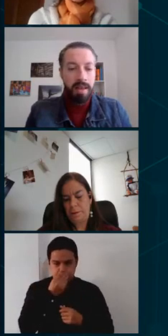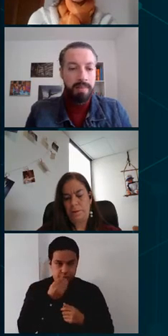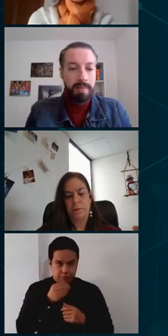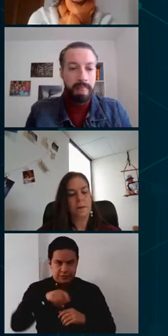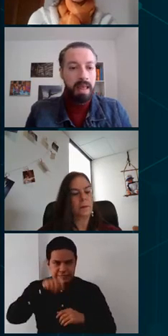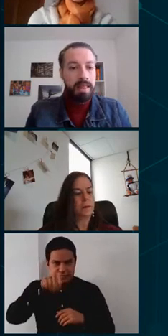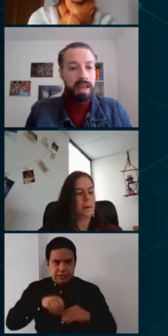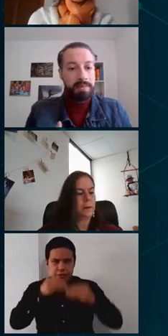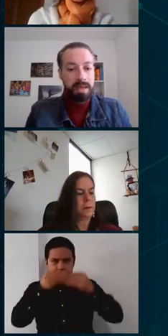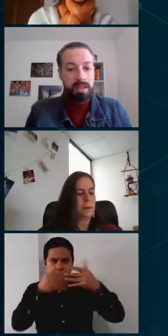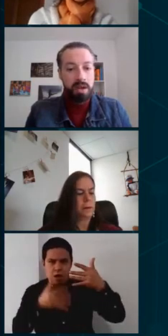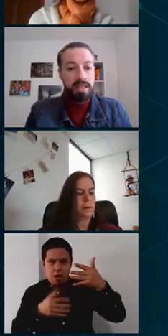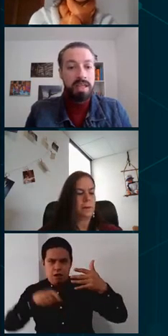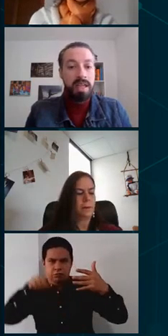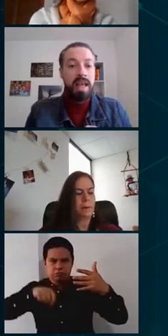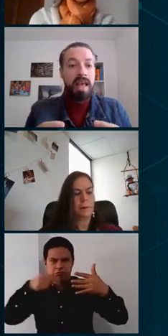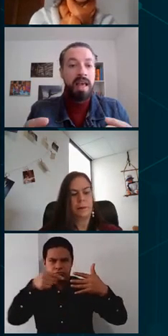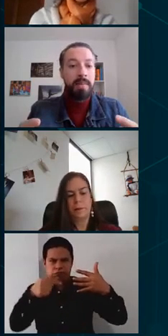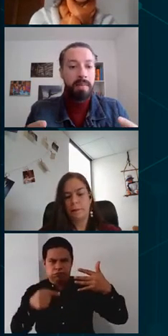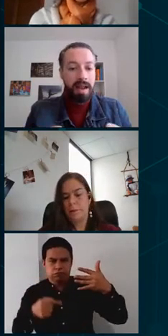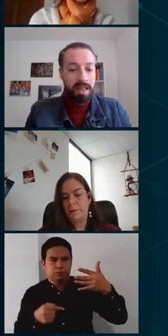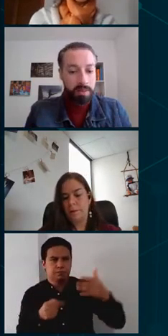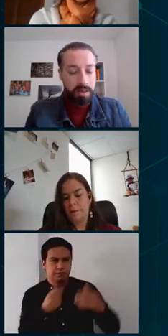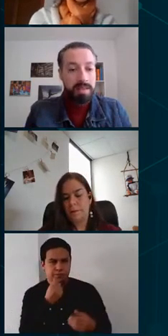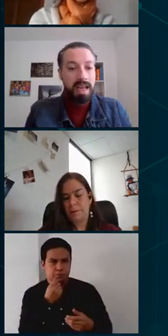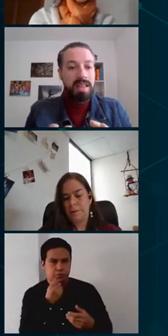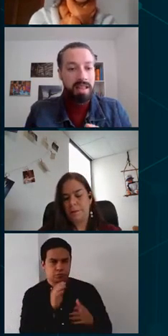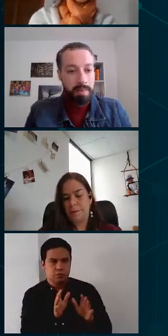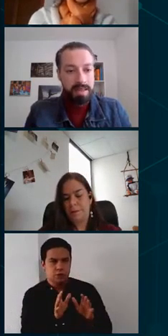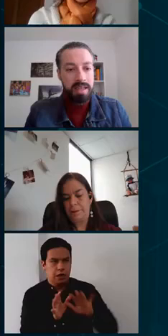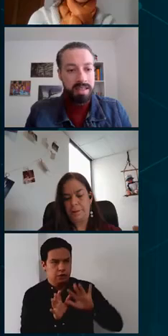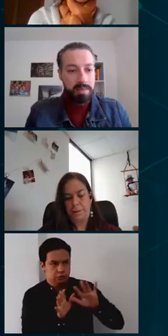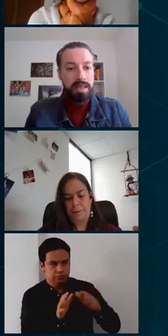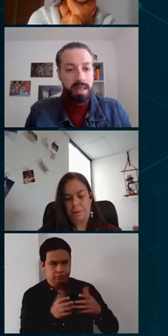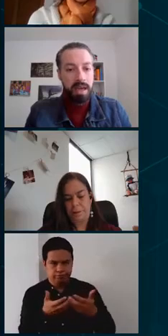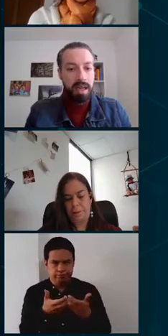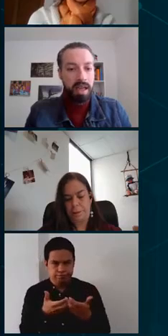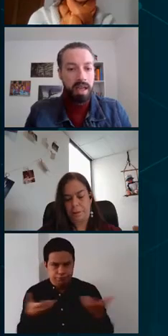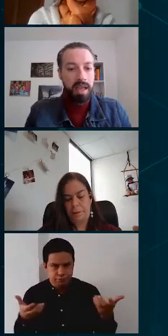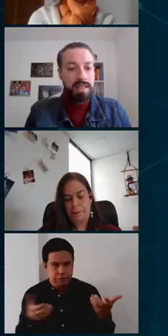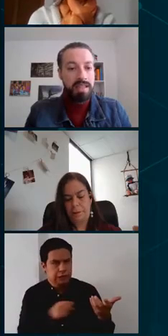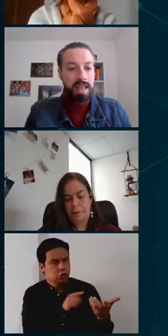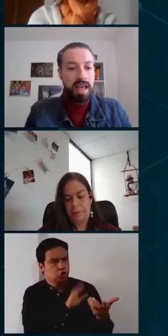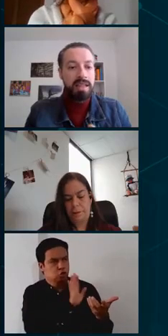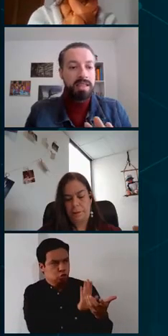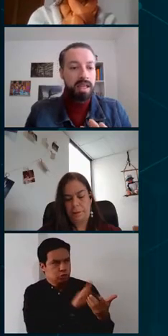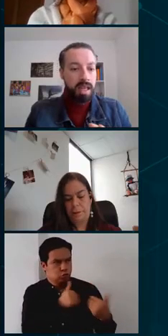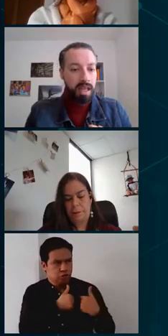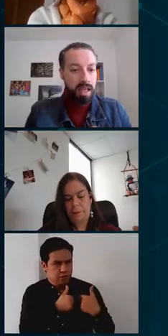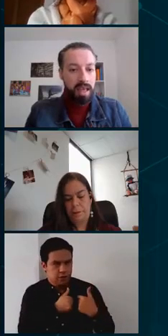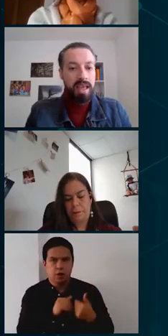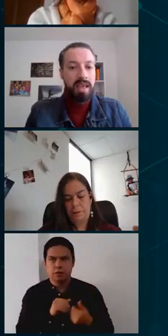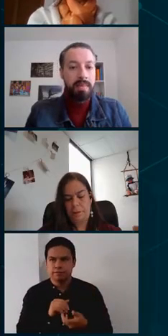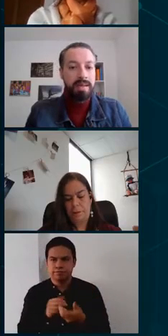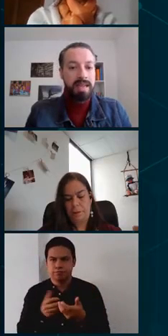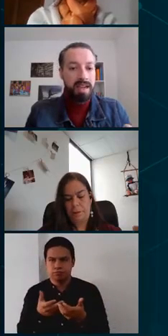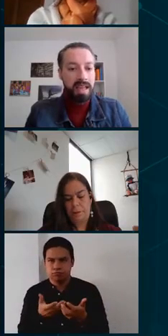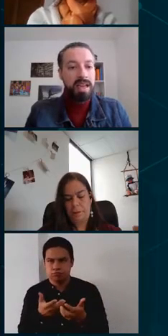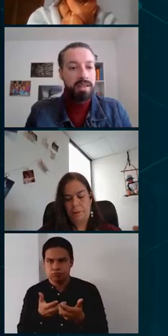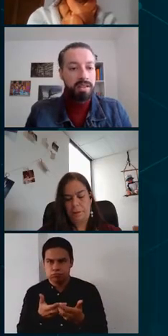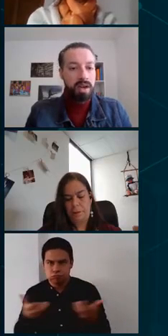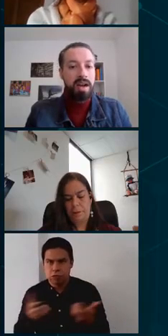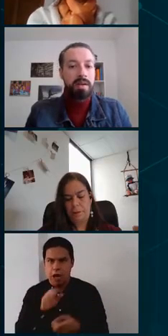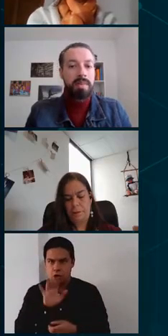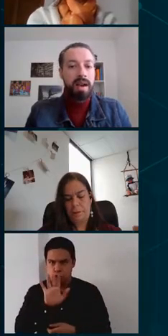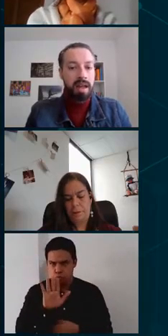vista de las personas para después más adelante empezar a segmentar esas ideas y